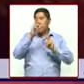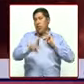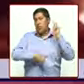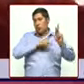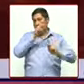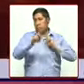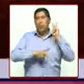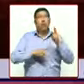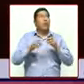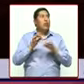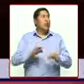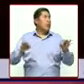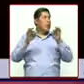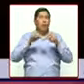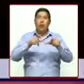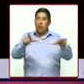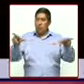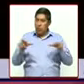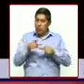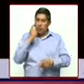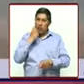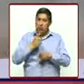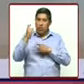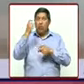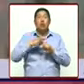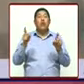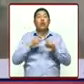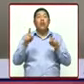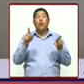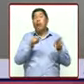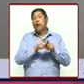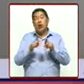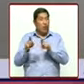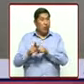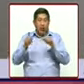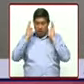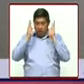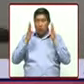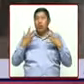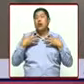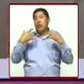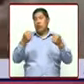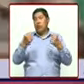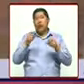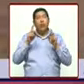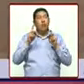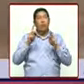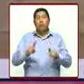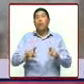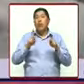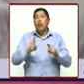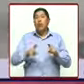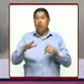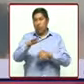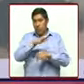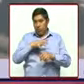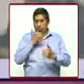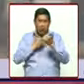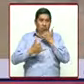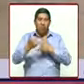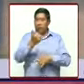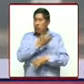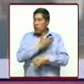población fundamentalmente en los lugares afectados, pero también la atención en salud de personal que está en primera línea.